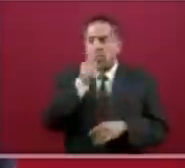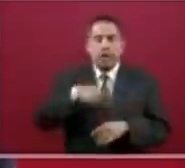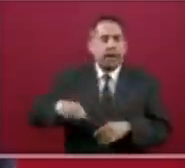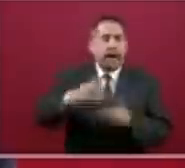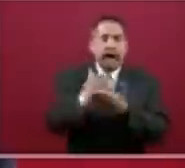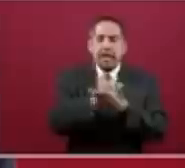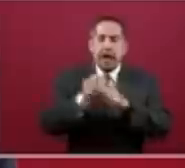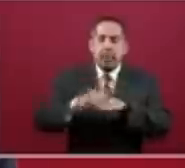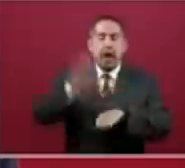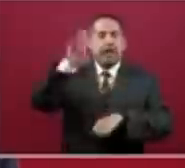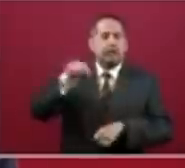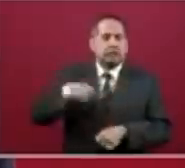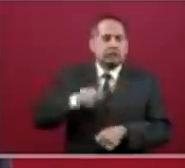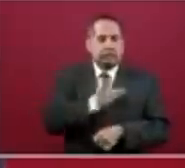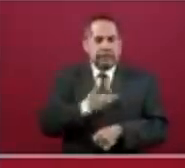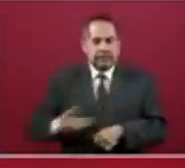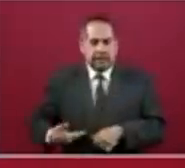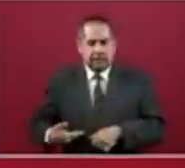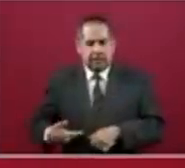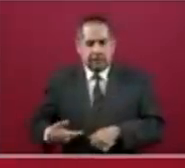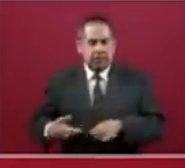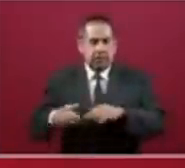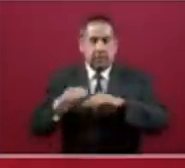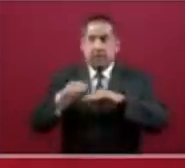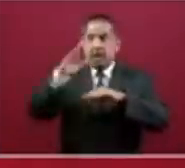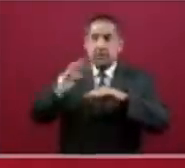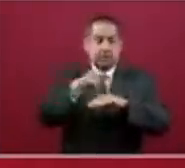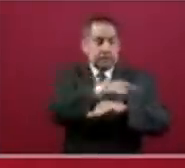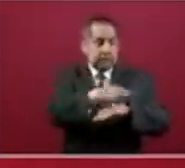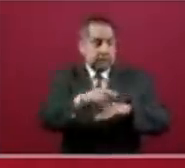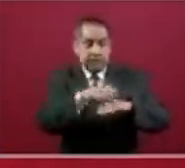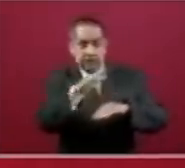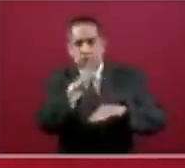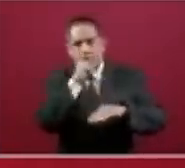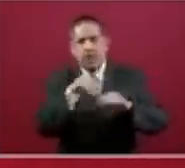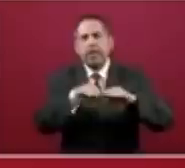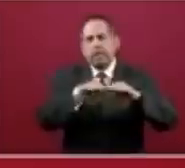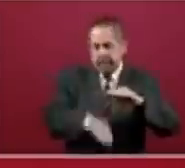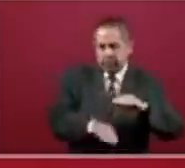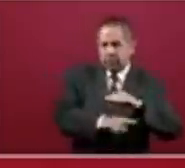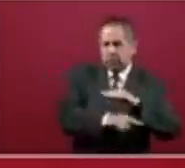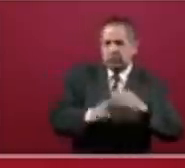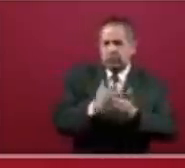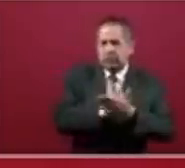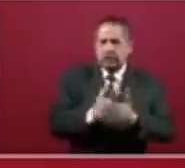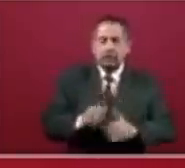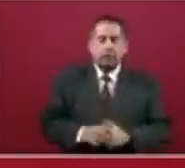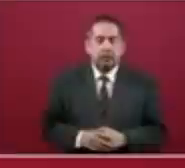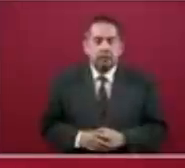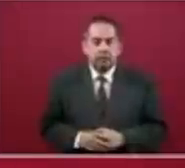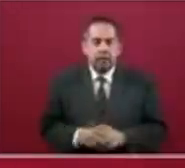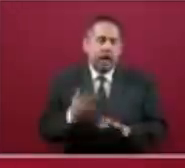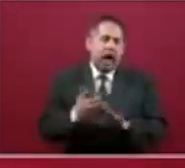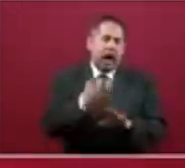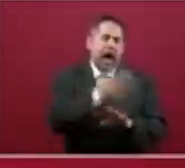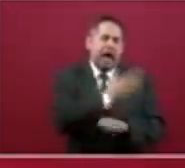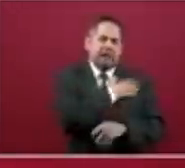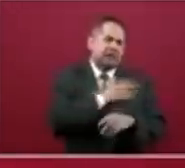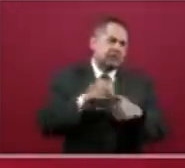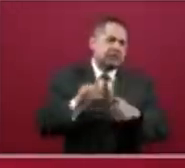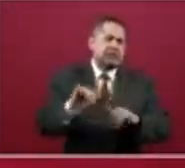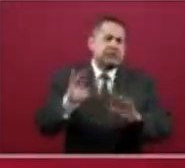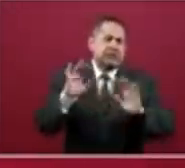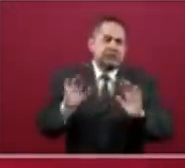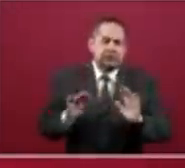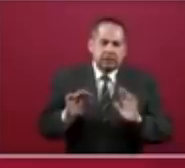ganar más que lo que gana el presidente de la República. Antes sí